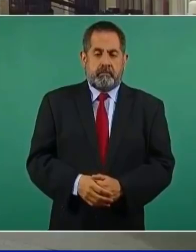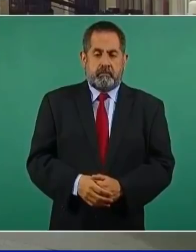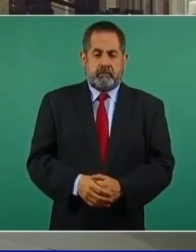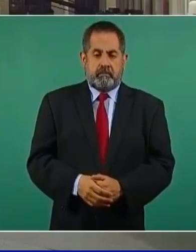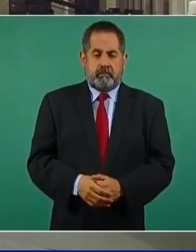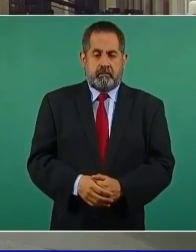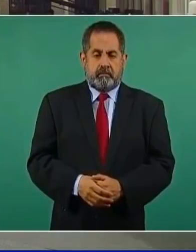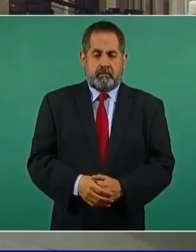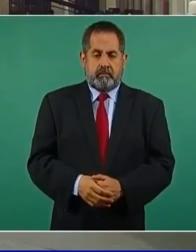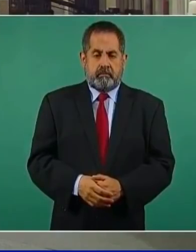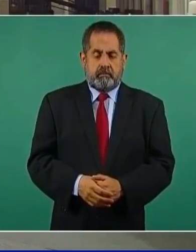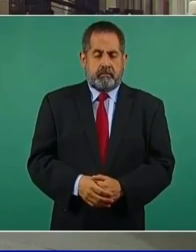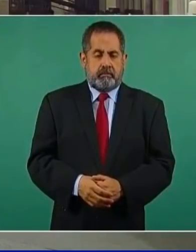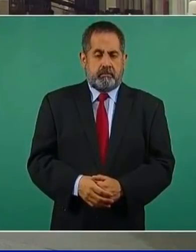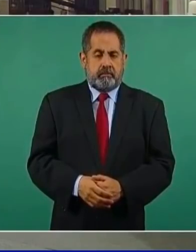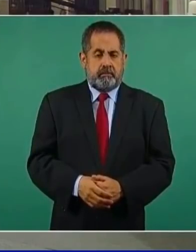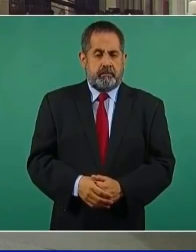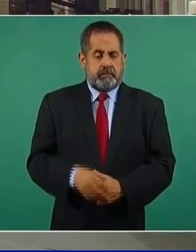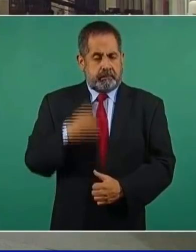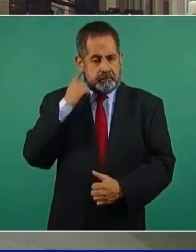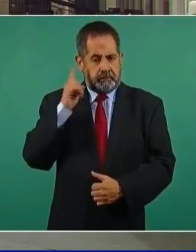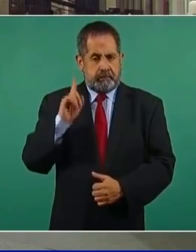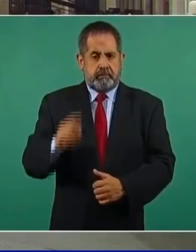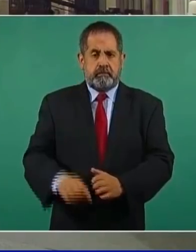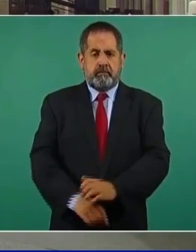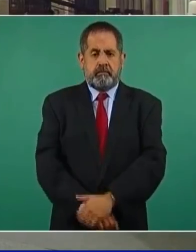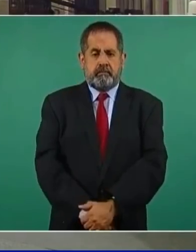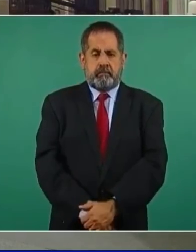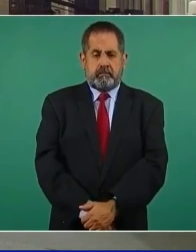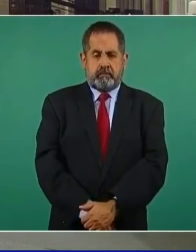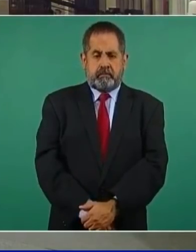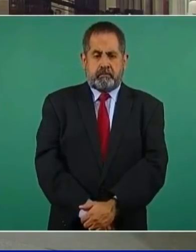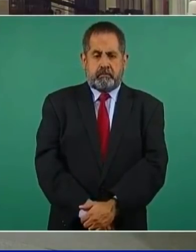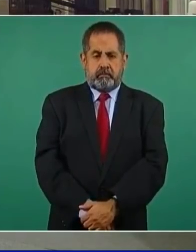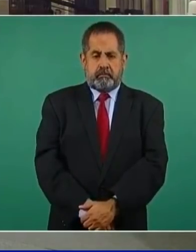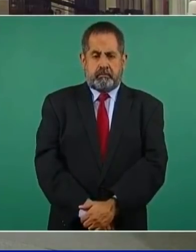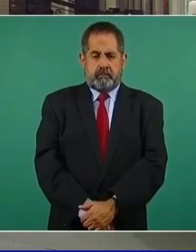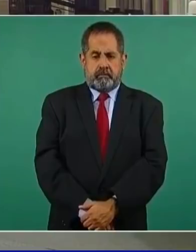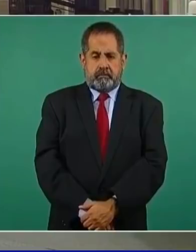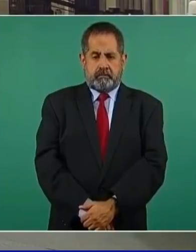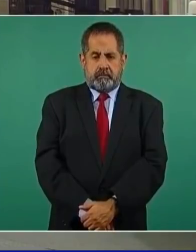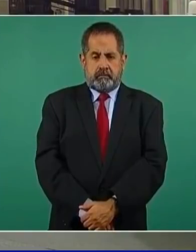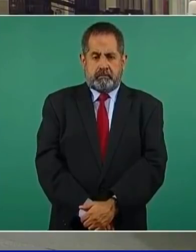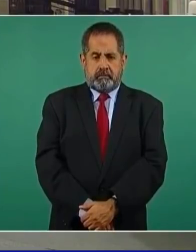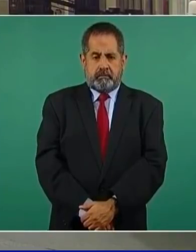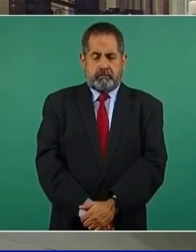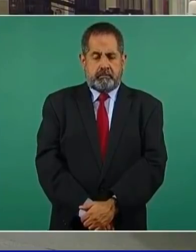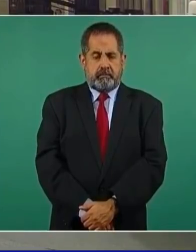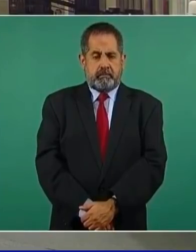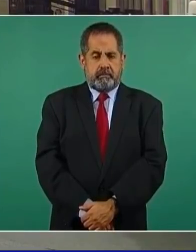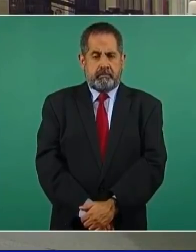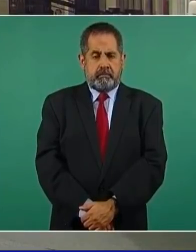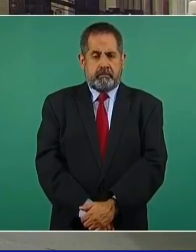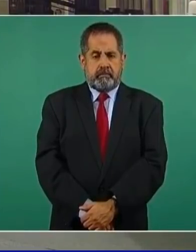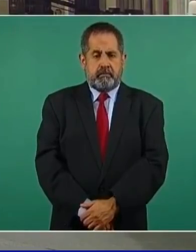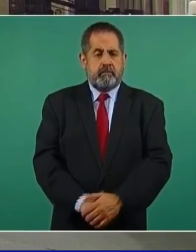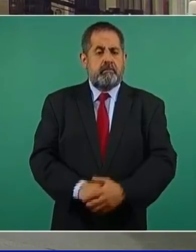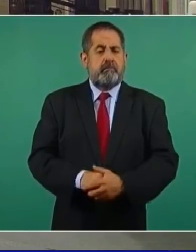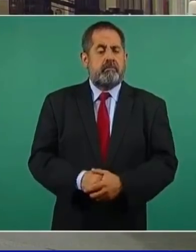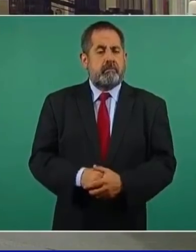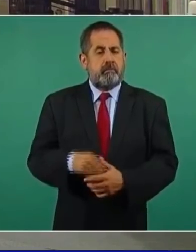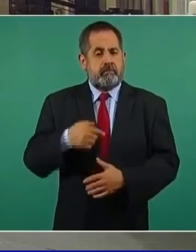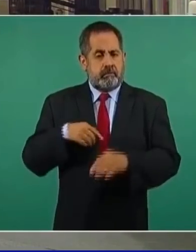A todos, mi nombre es Galdino Martínez, vengo de Estrella TV Los Ángeles. ¿Hay que prenderlo? Ahí está. Estrella TV Los